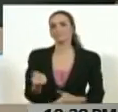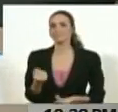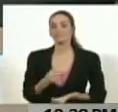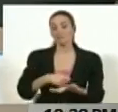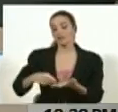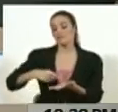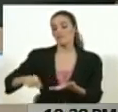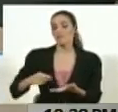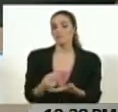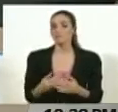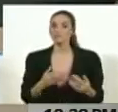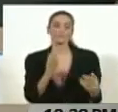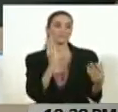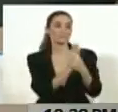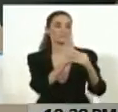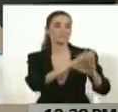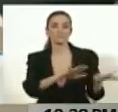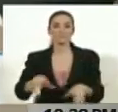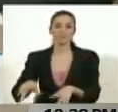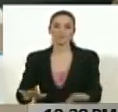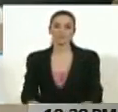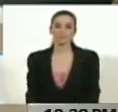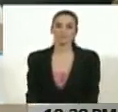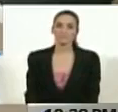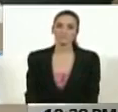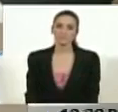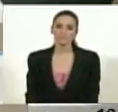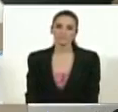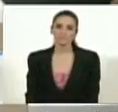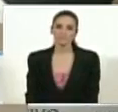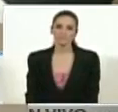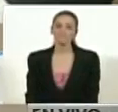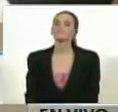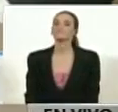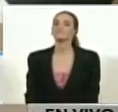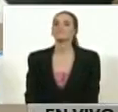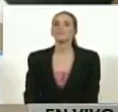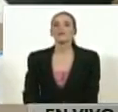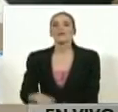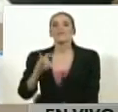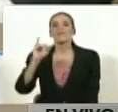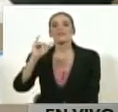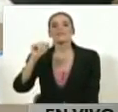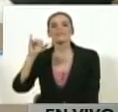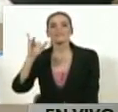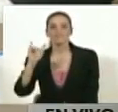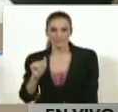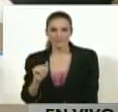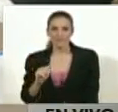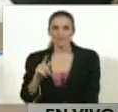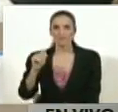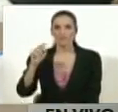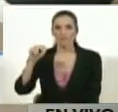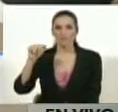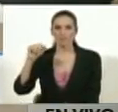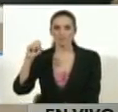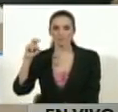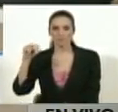es decir se enget seguidamente dais buitrago por la agencia Thompson